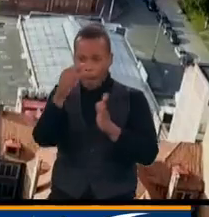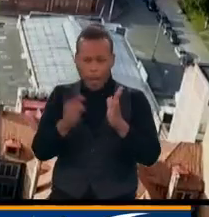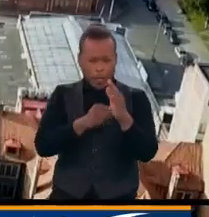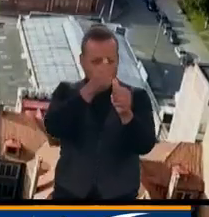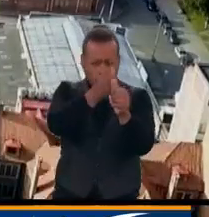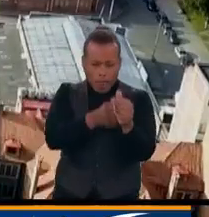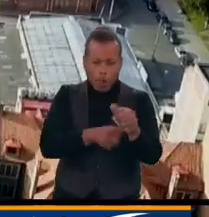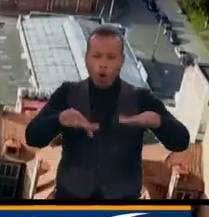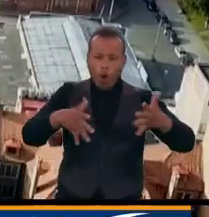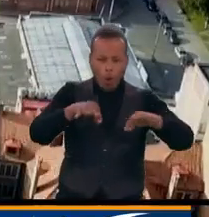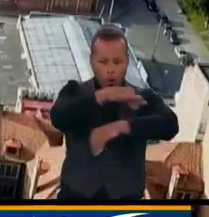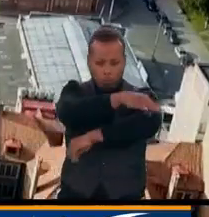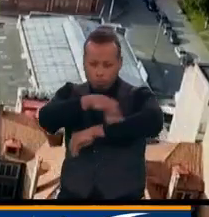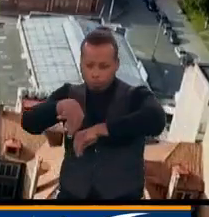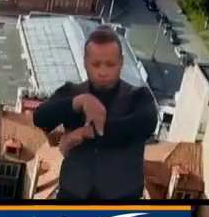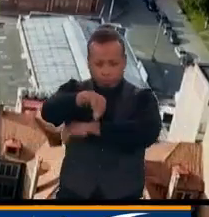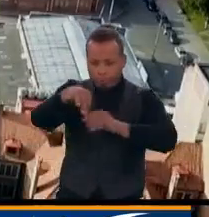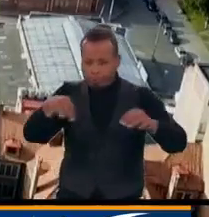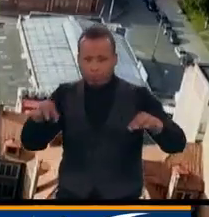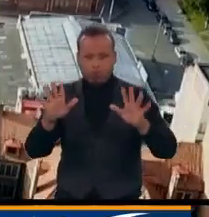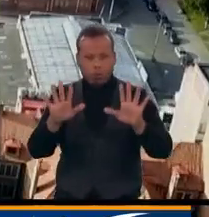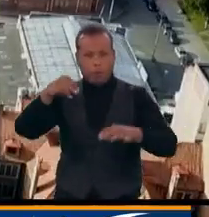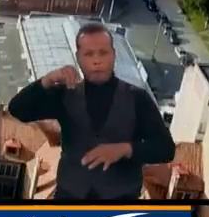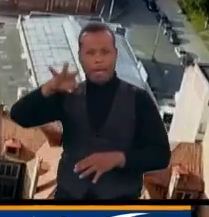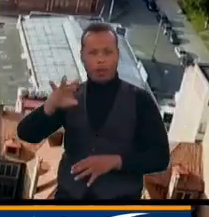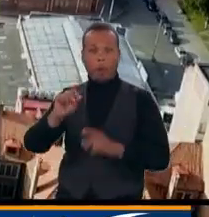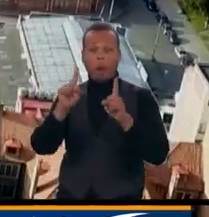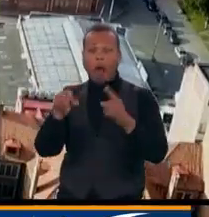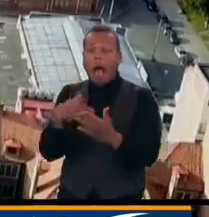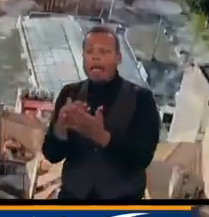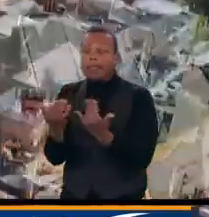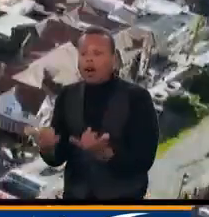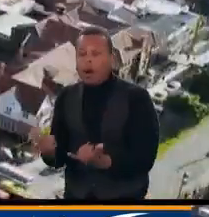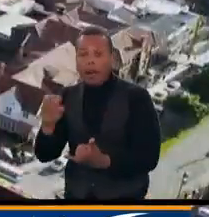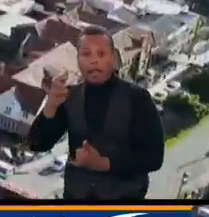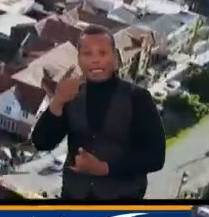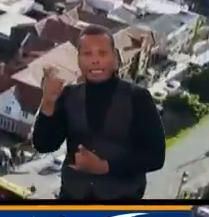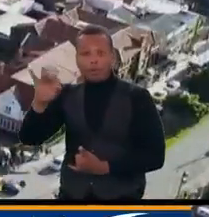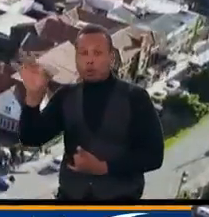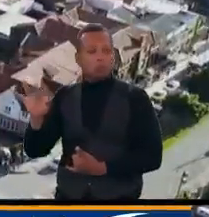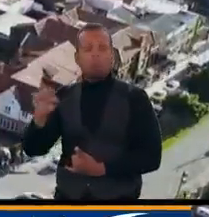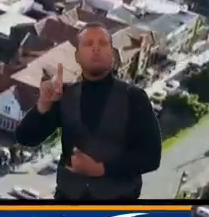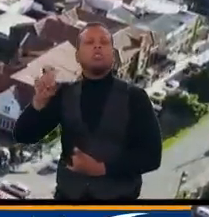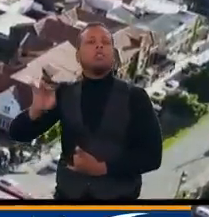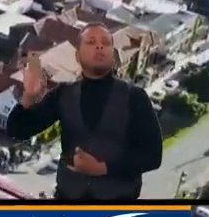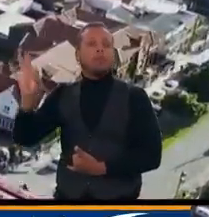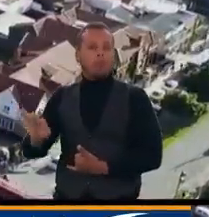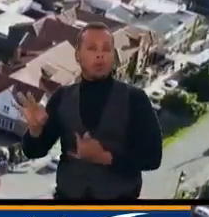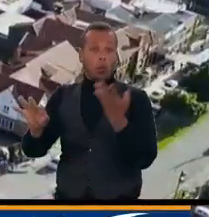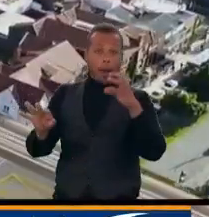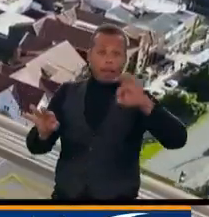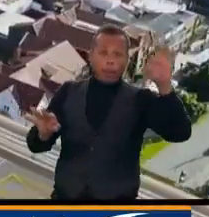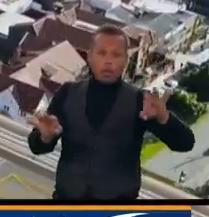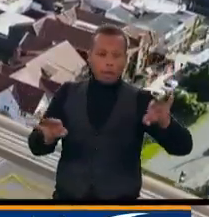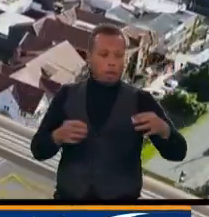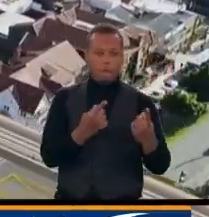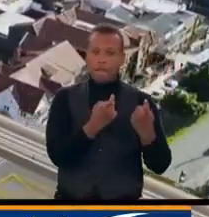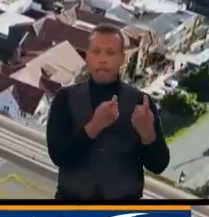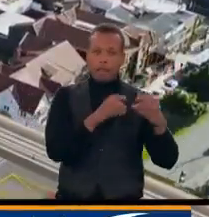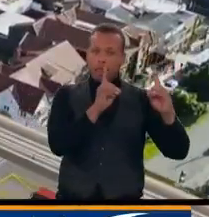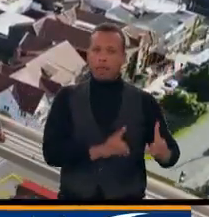del metro. Sin embargo, hasta el momento se han aprobado el 60% de estos y el 40% no están